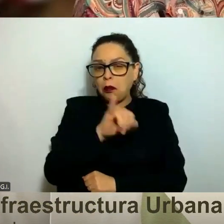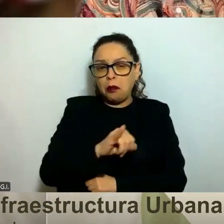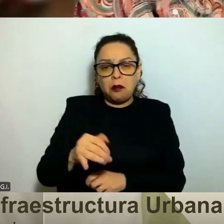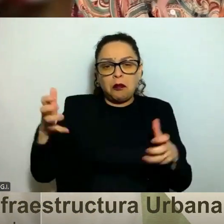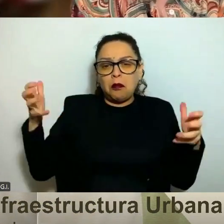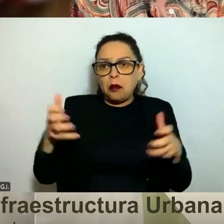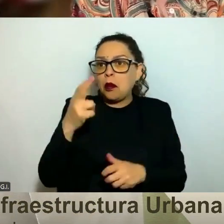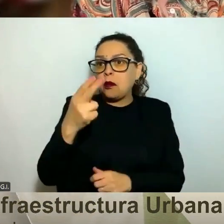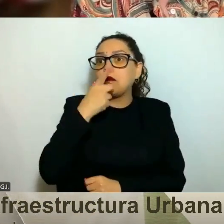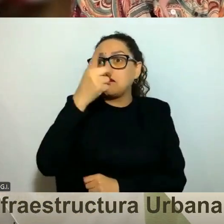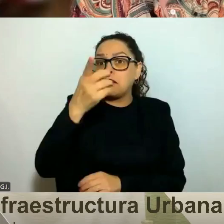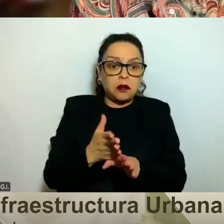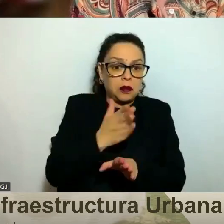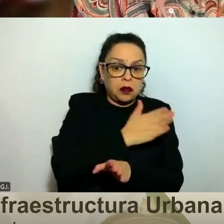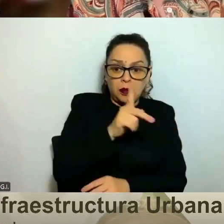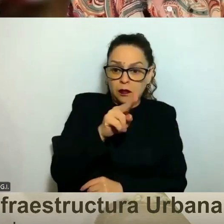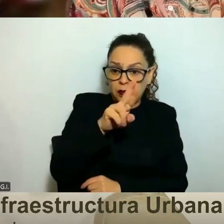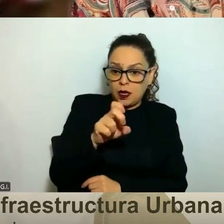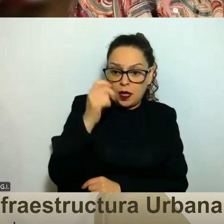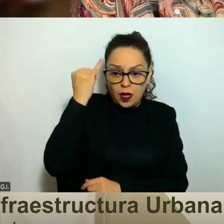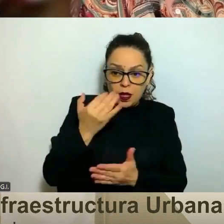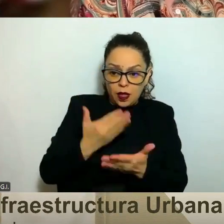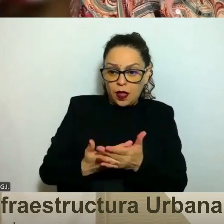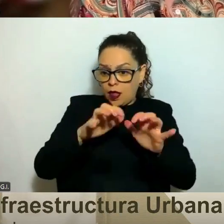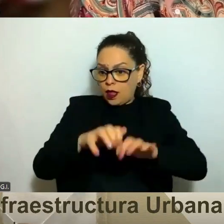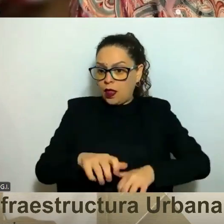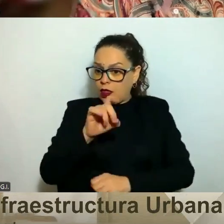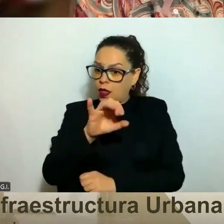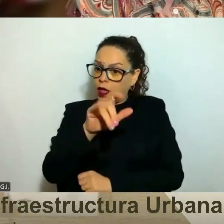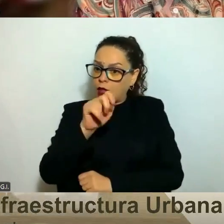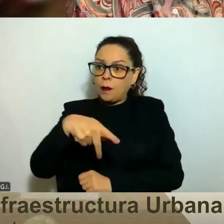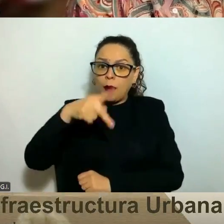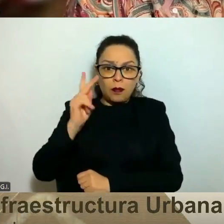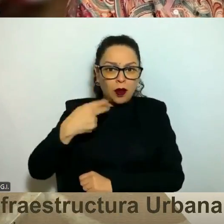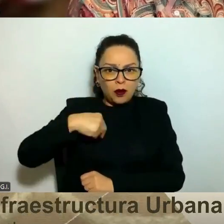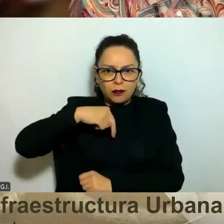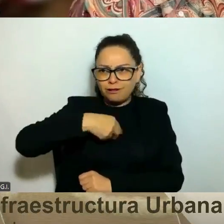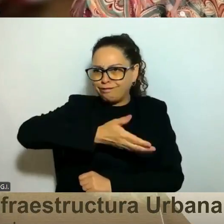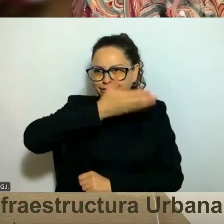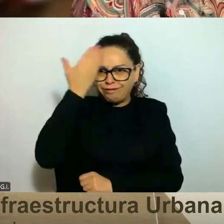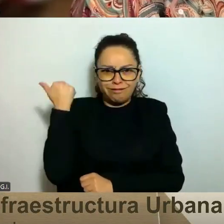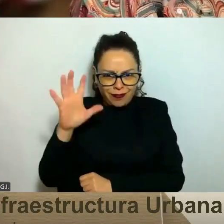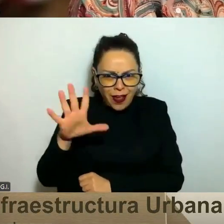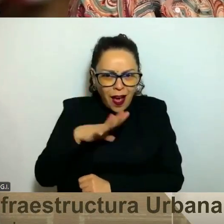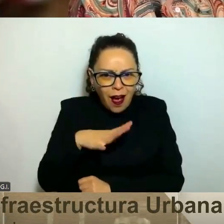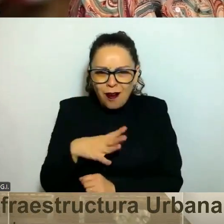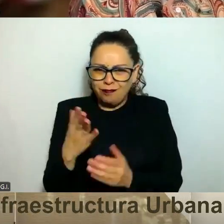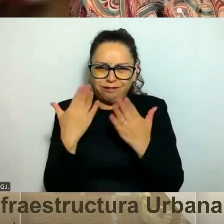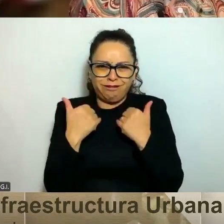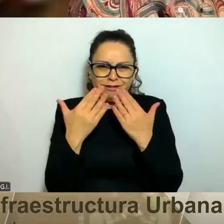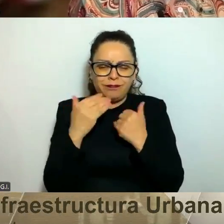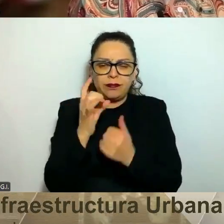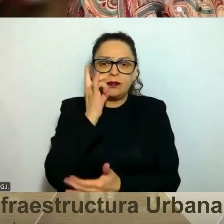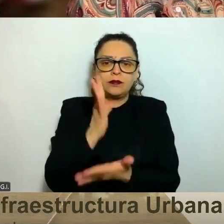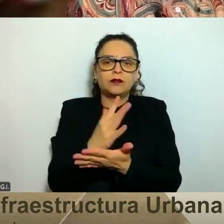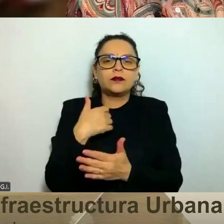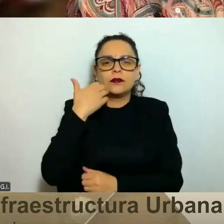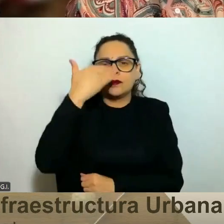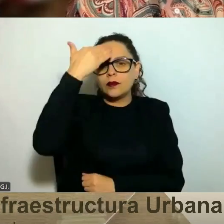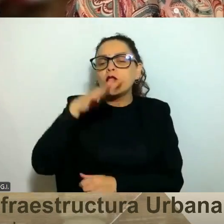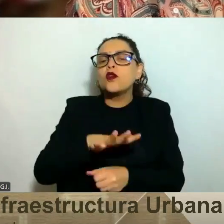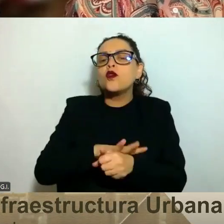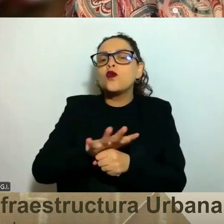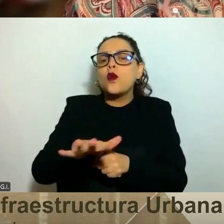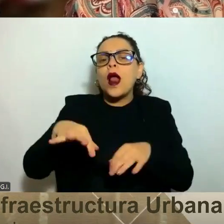hace referencia, pero que nunca tuvimos conocimiento de él. Entonces, solamente quisiera conocer la referencia de la